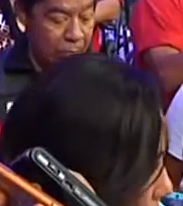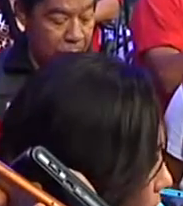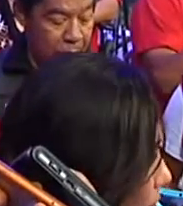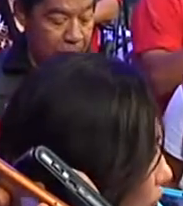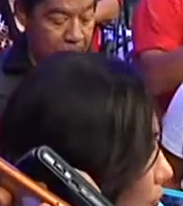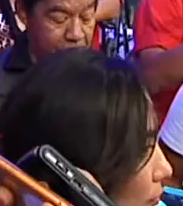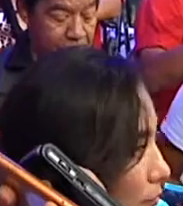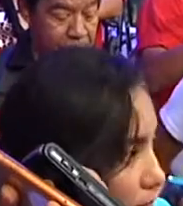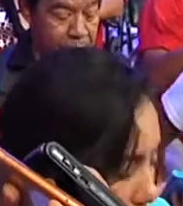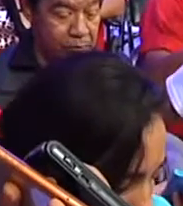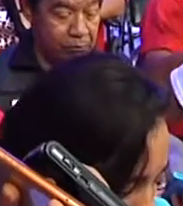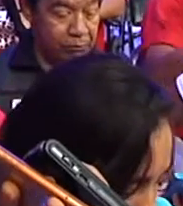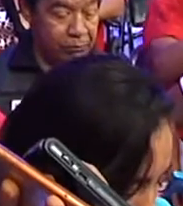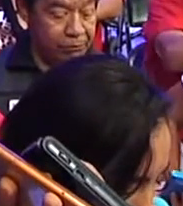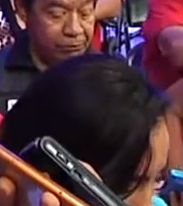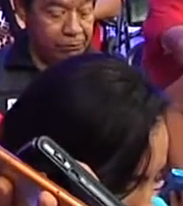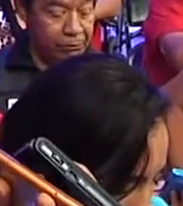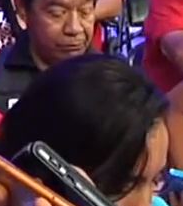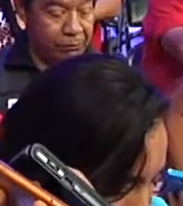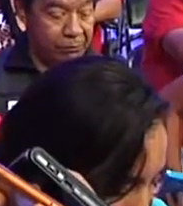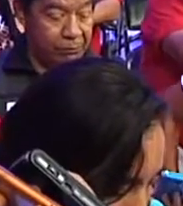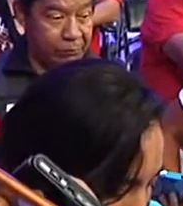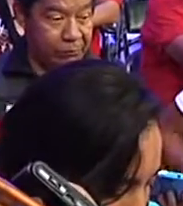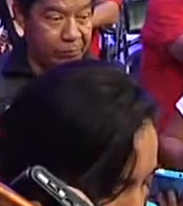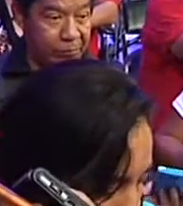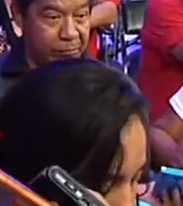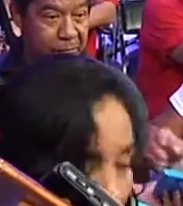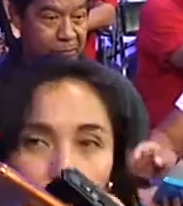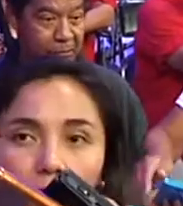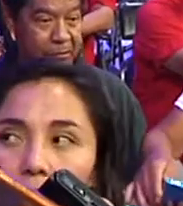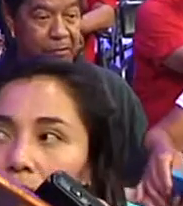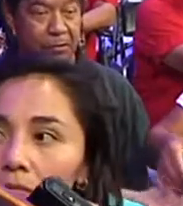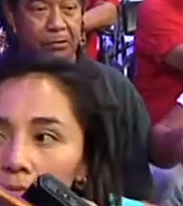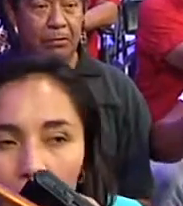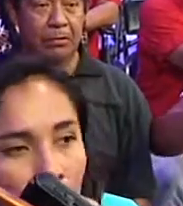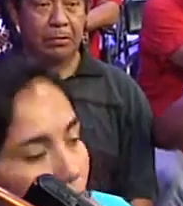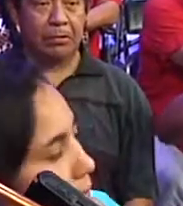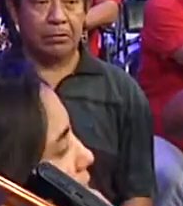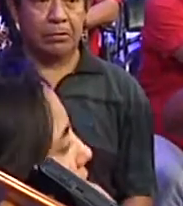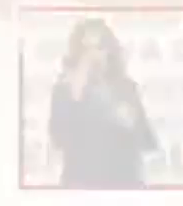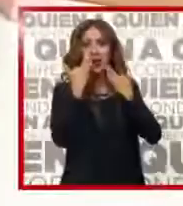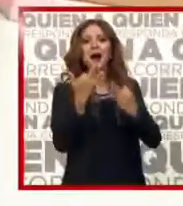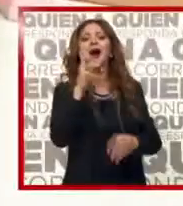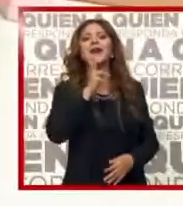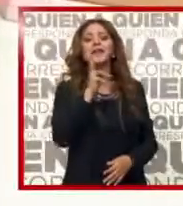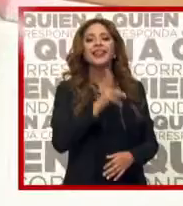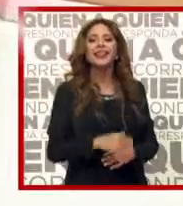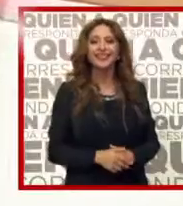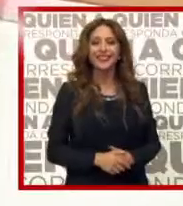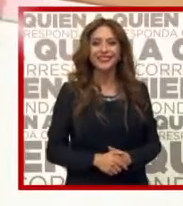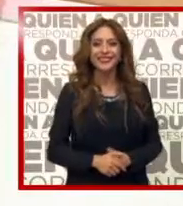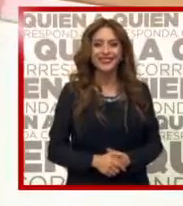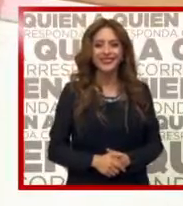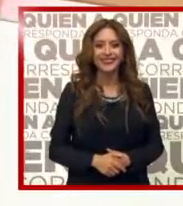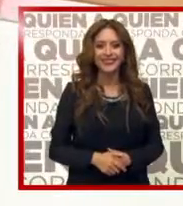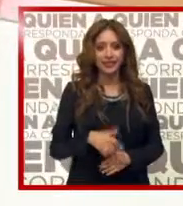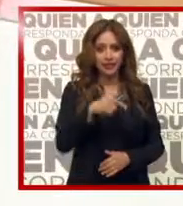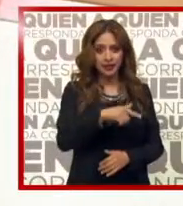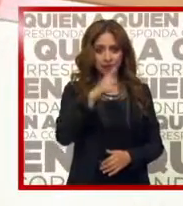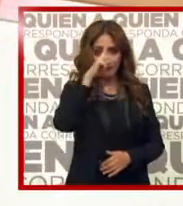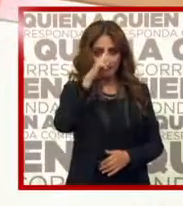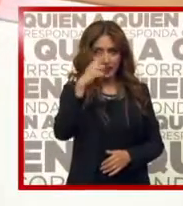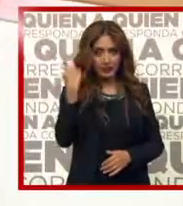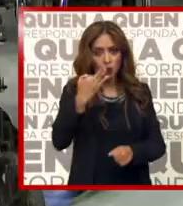de poder ayudar, de poder dar esta nueva oportunidad de desarrollo. Jorge Garralda, en compañía de Miguel Ángel